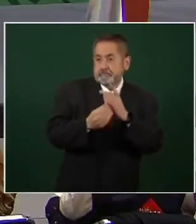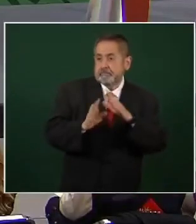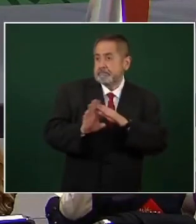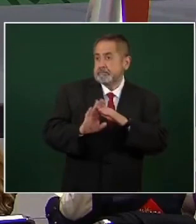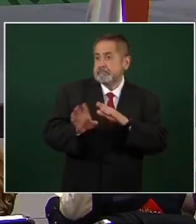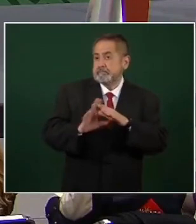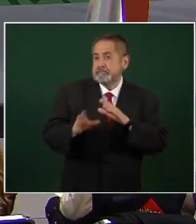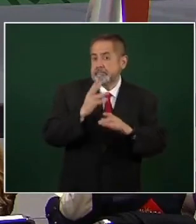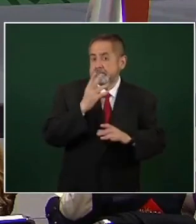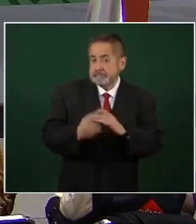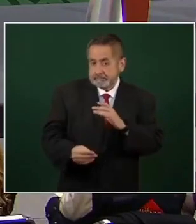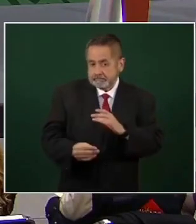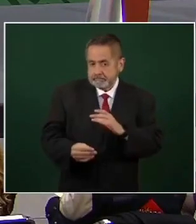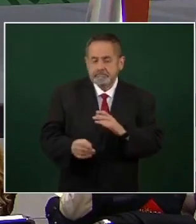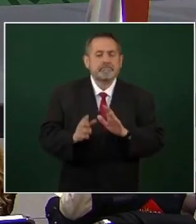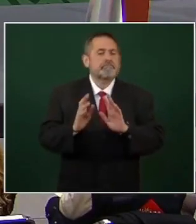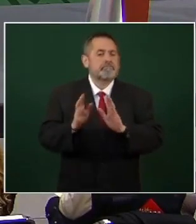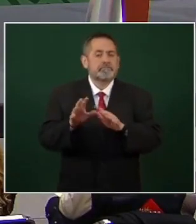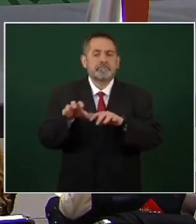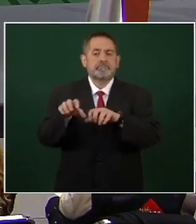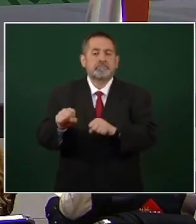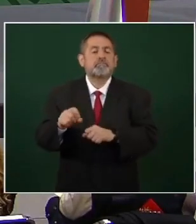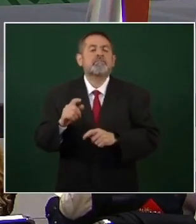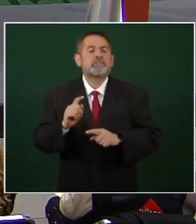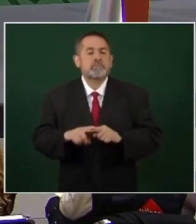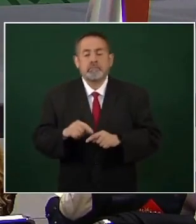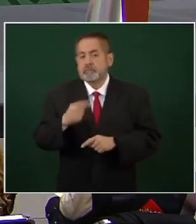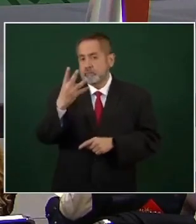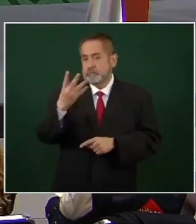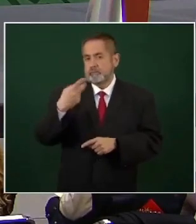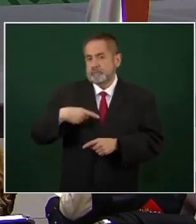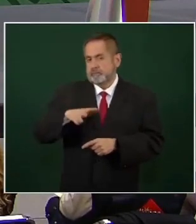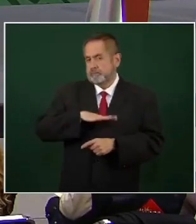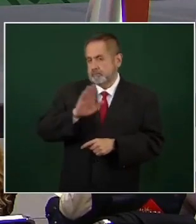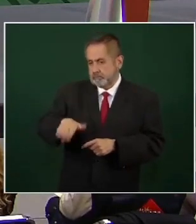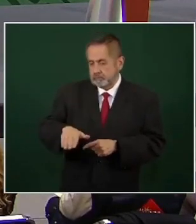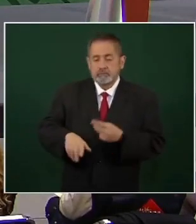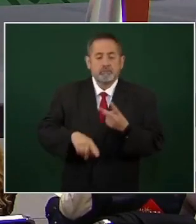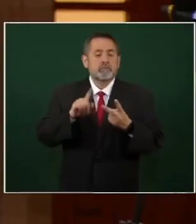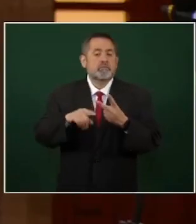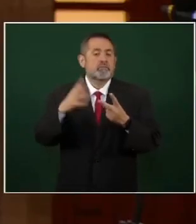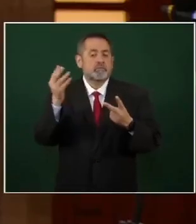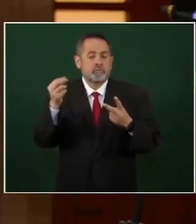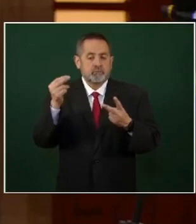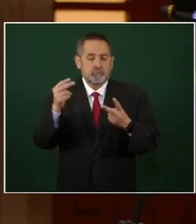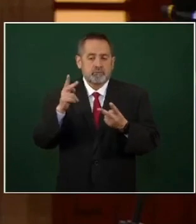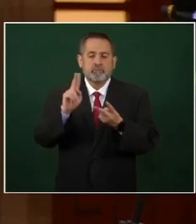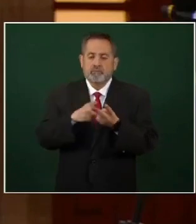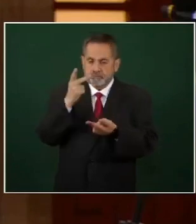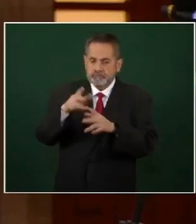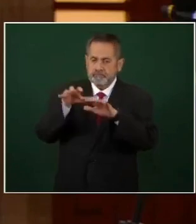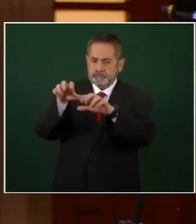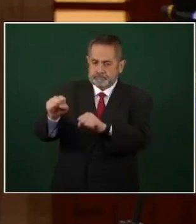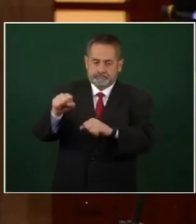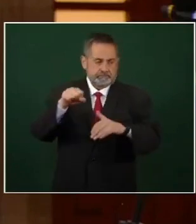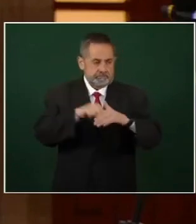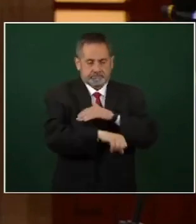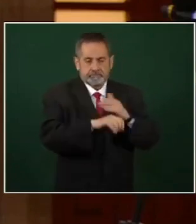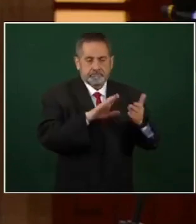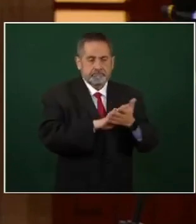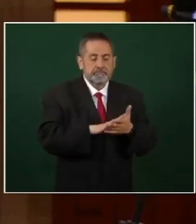fugados, se tiene 4 que han fallecido, 9 que han sido recapturados y quedan solamente